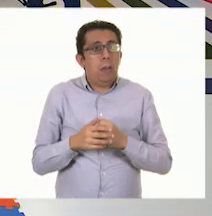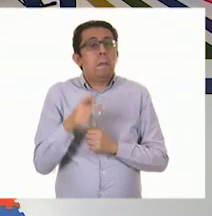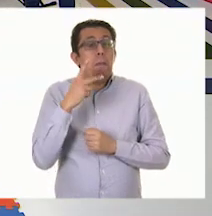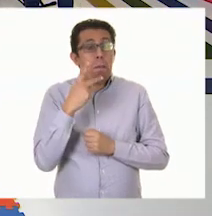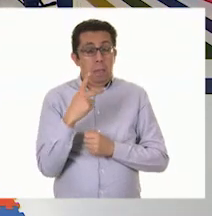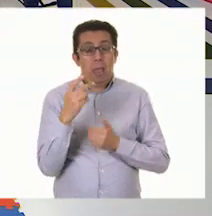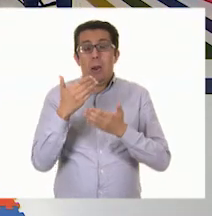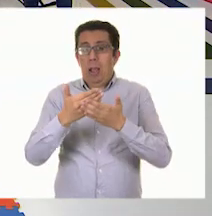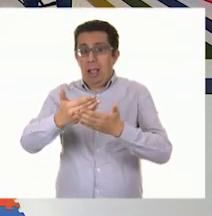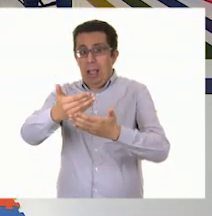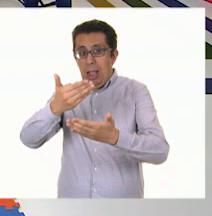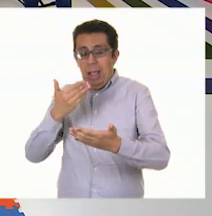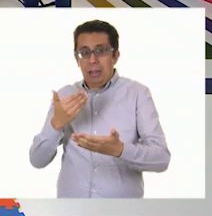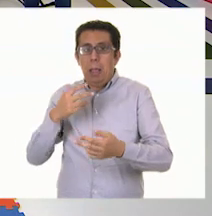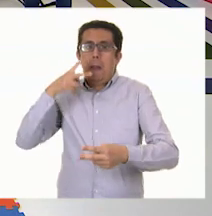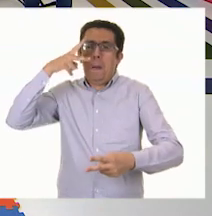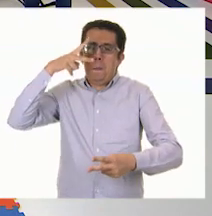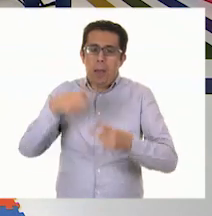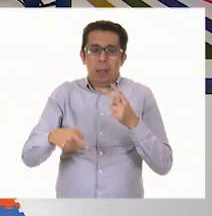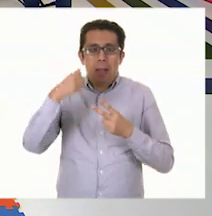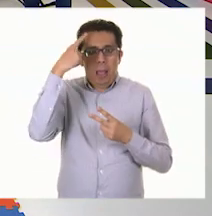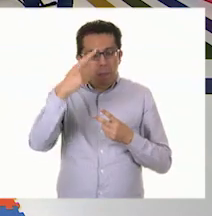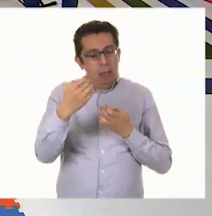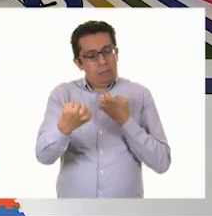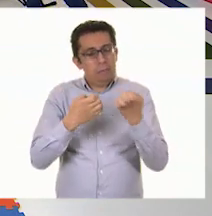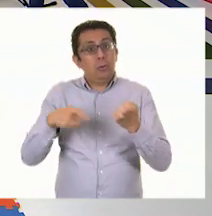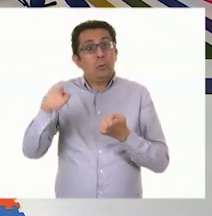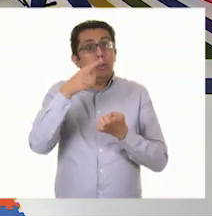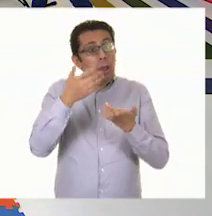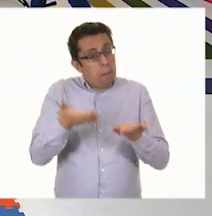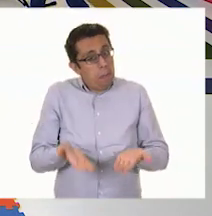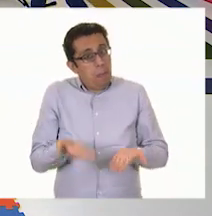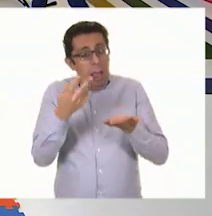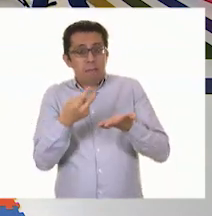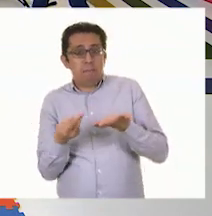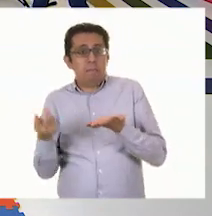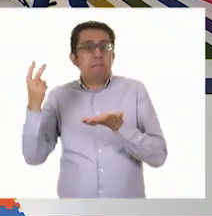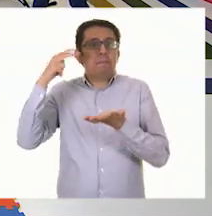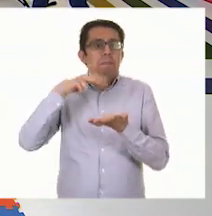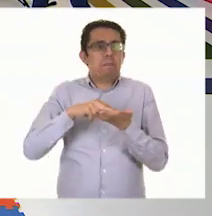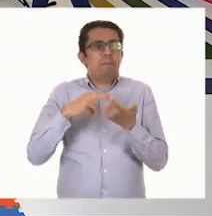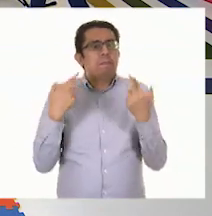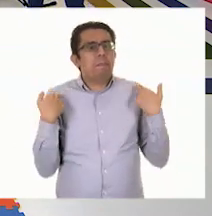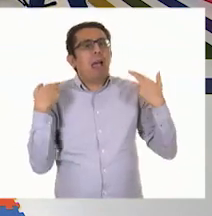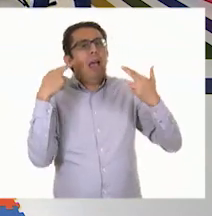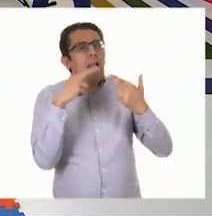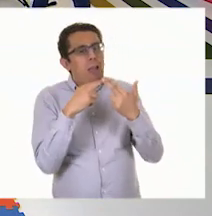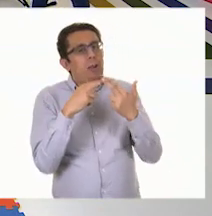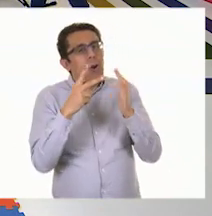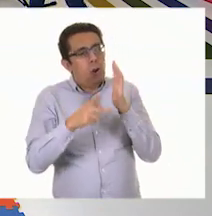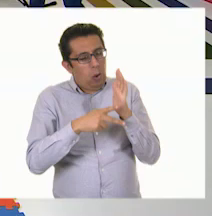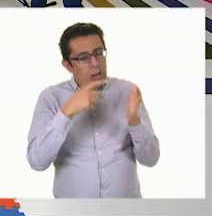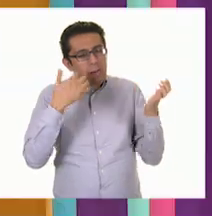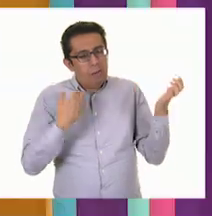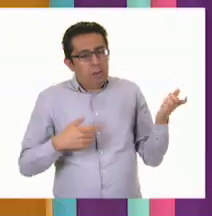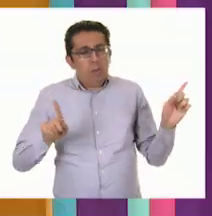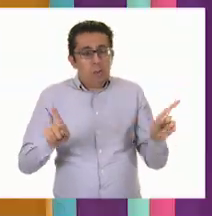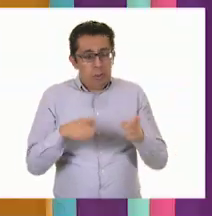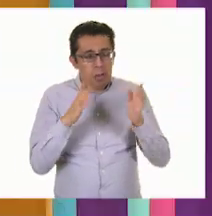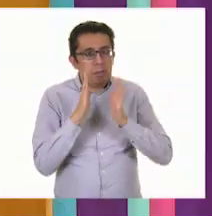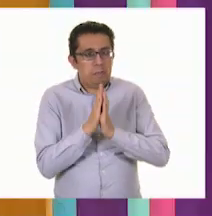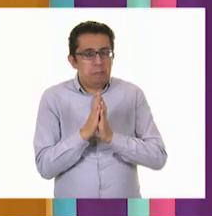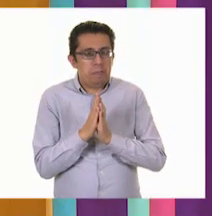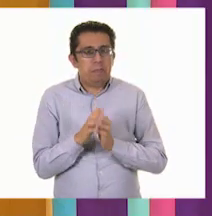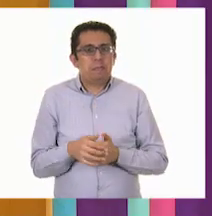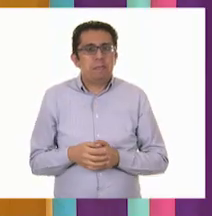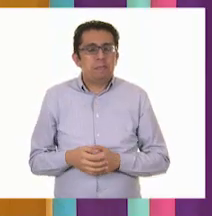Pero antes vamos a hacer una pausa activa, así que levántense de donde están y maestro, ¿nos puedes volver a tocar algo para acelerarnos y alentarnos un